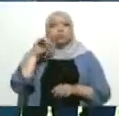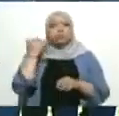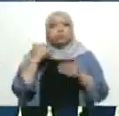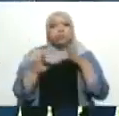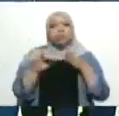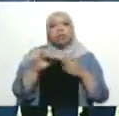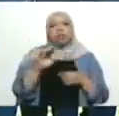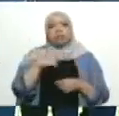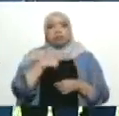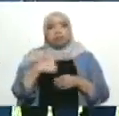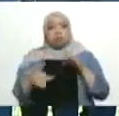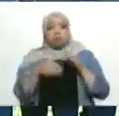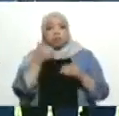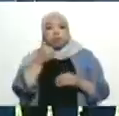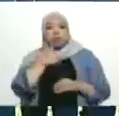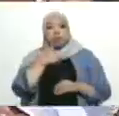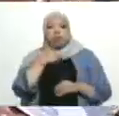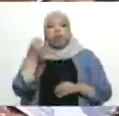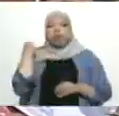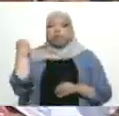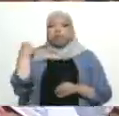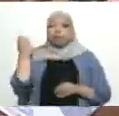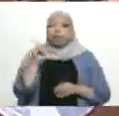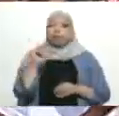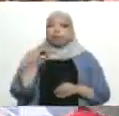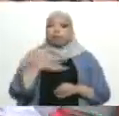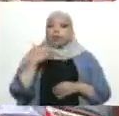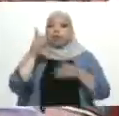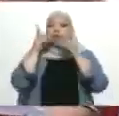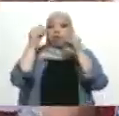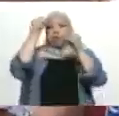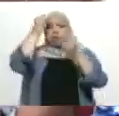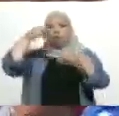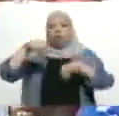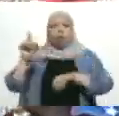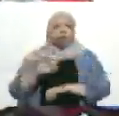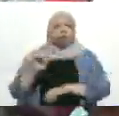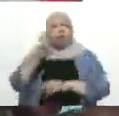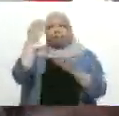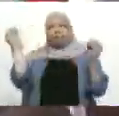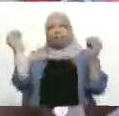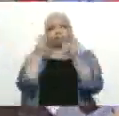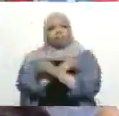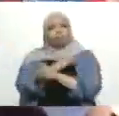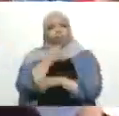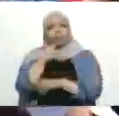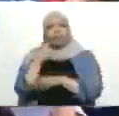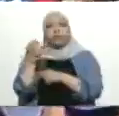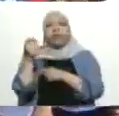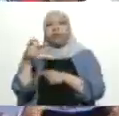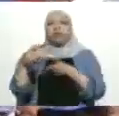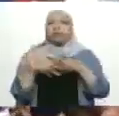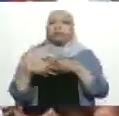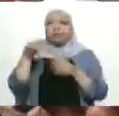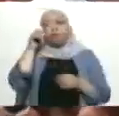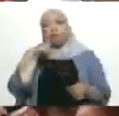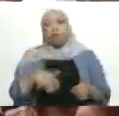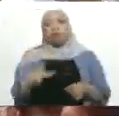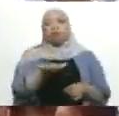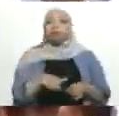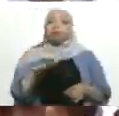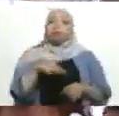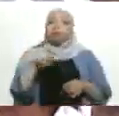muchos, y los recibí ese día, no estaba de acuerdo con lo que estaban haciendo, que querían invadir este pueblo. Y